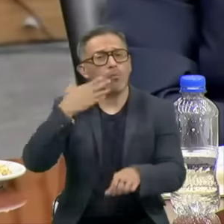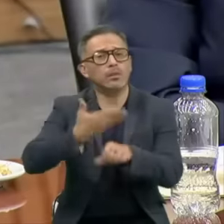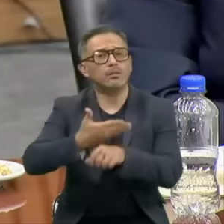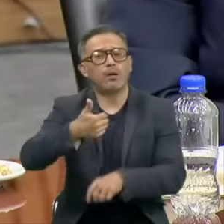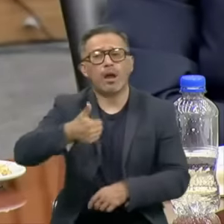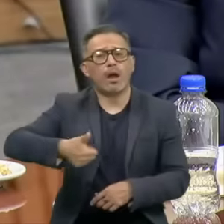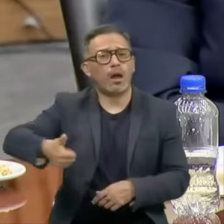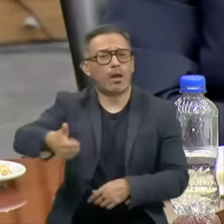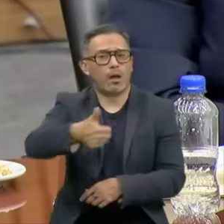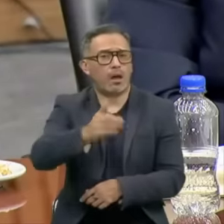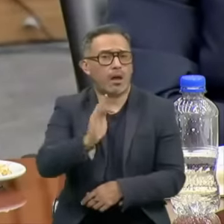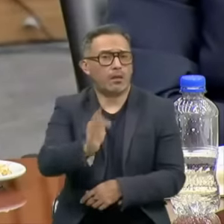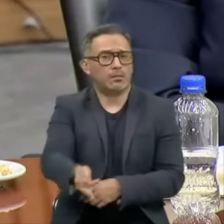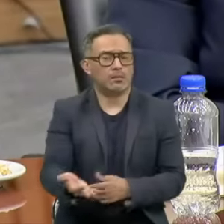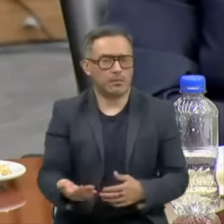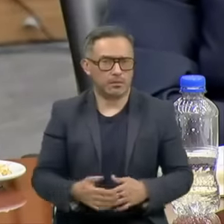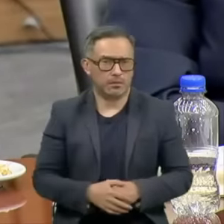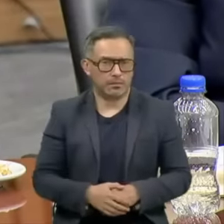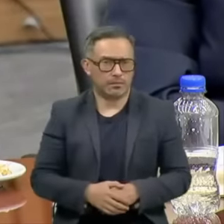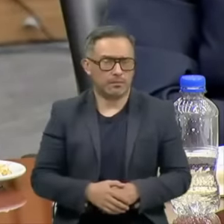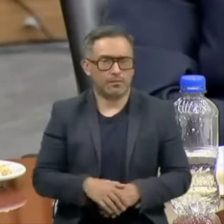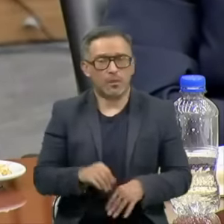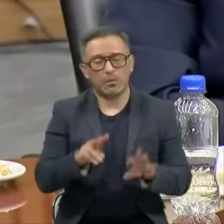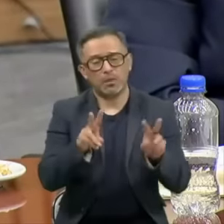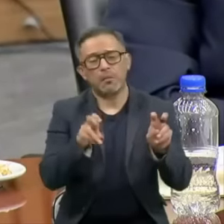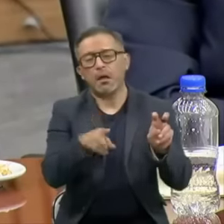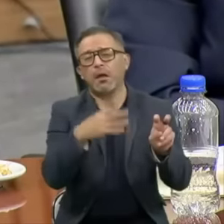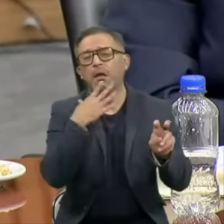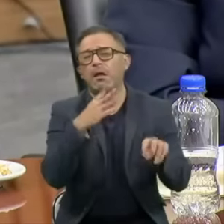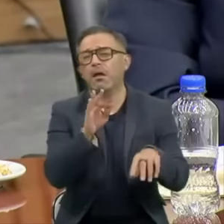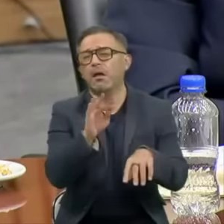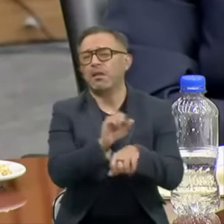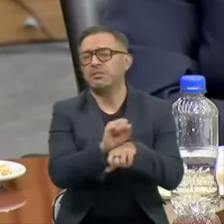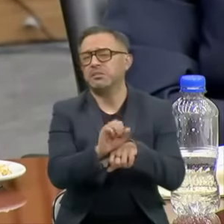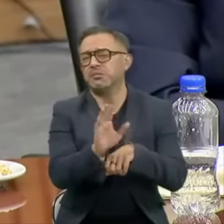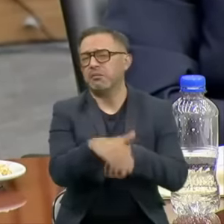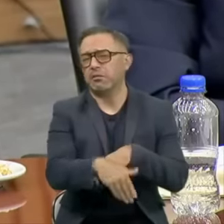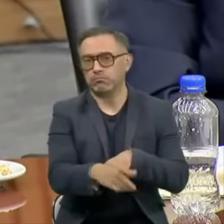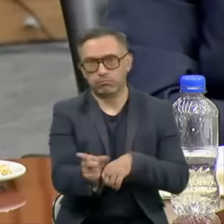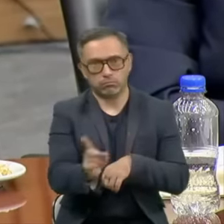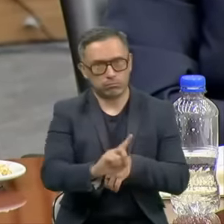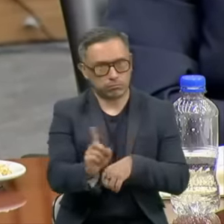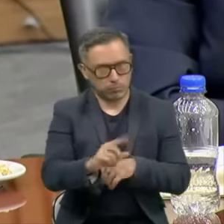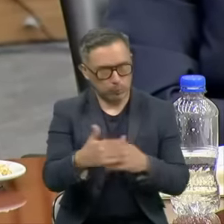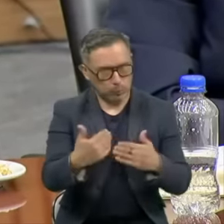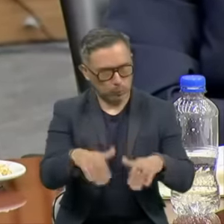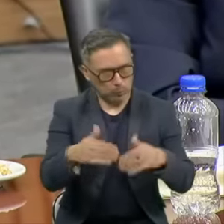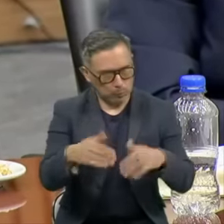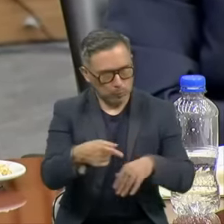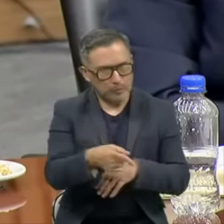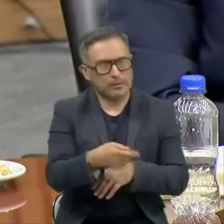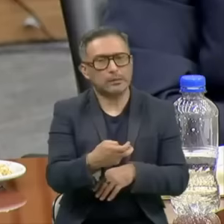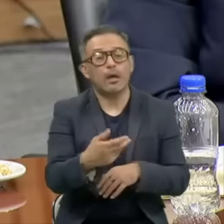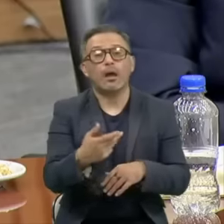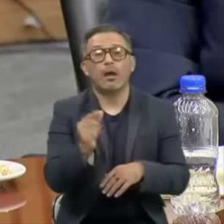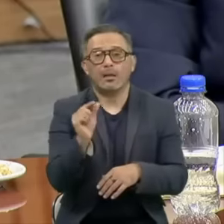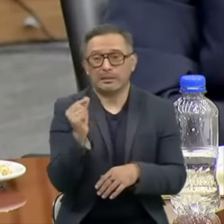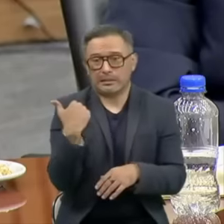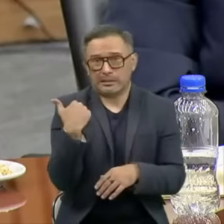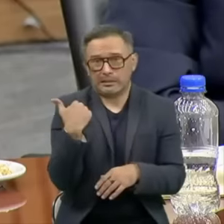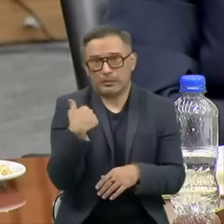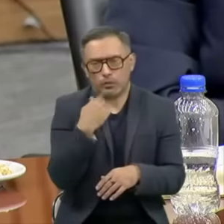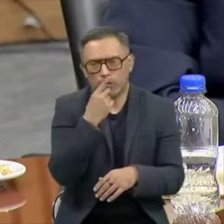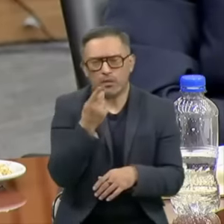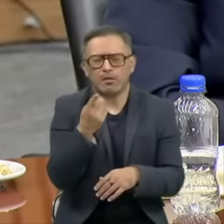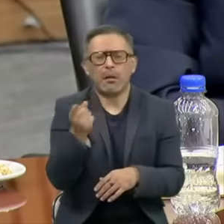responsabilidad. Y estamos en un tema no menor. Y lo dije hace un momento, no puede ser fácil